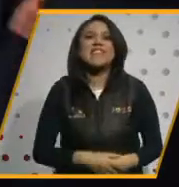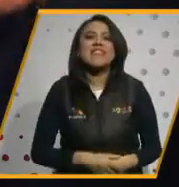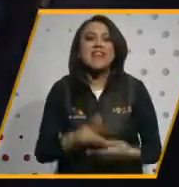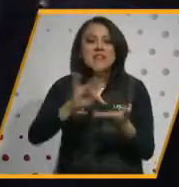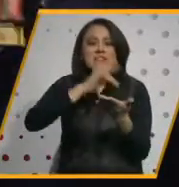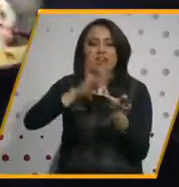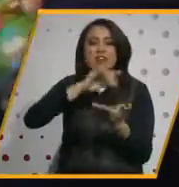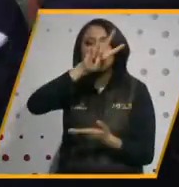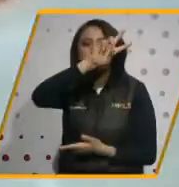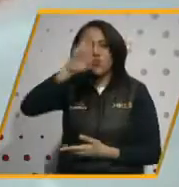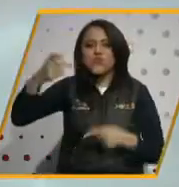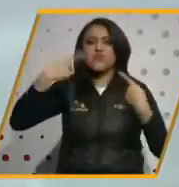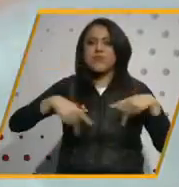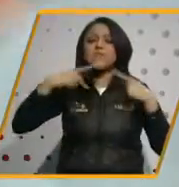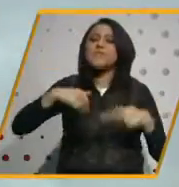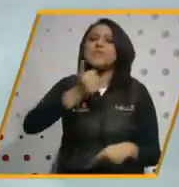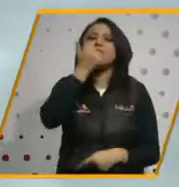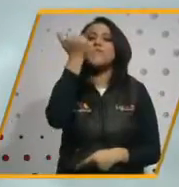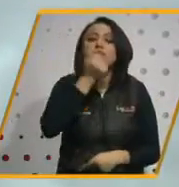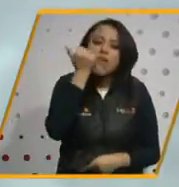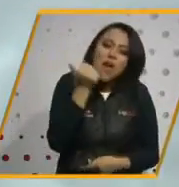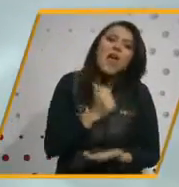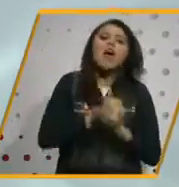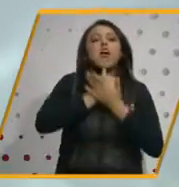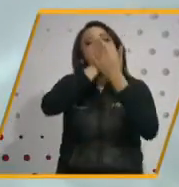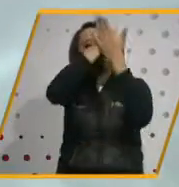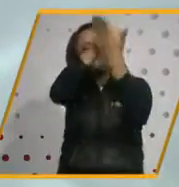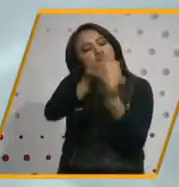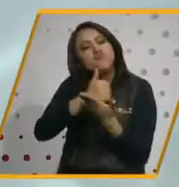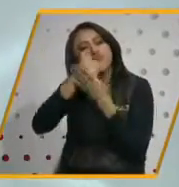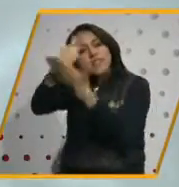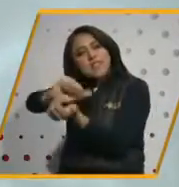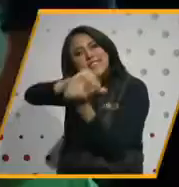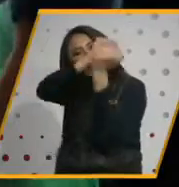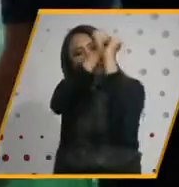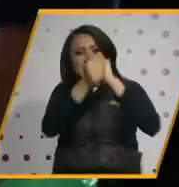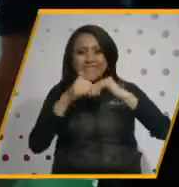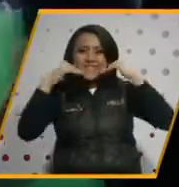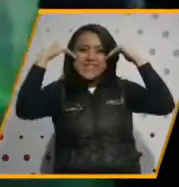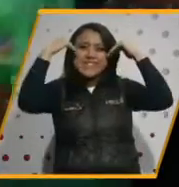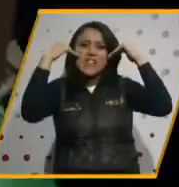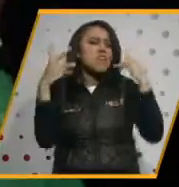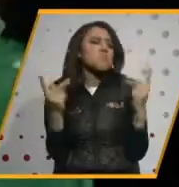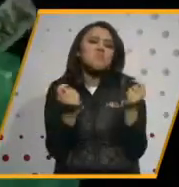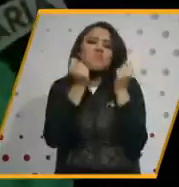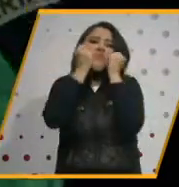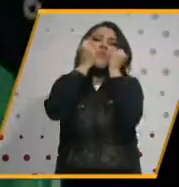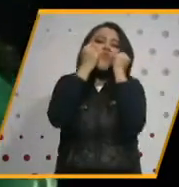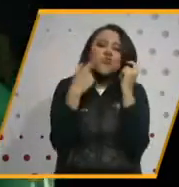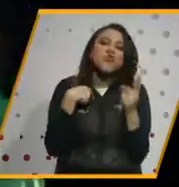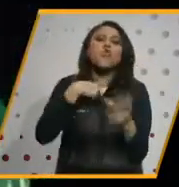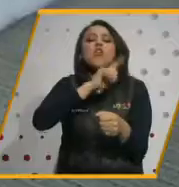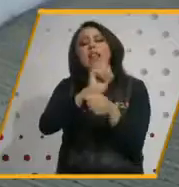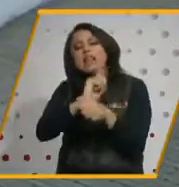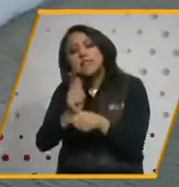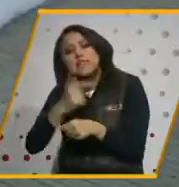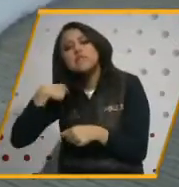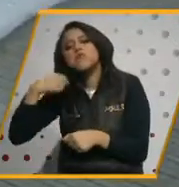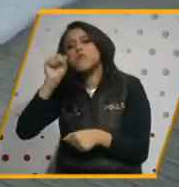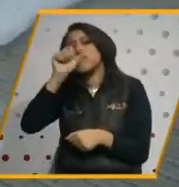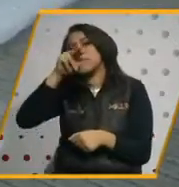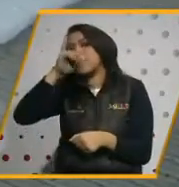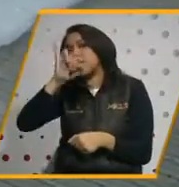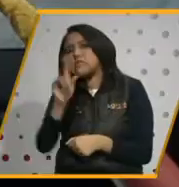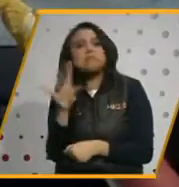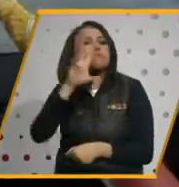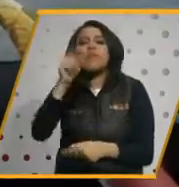200 alumnos quienes ayudan en todo lo necesario para crear millones de sonrisas. No importó la carrera ni el semestre, los universitarios